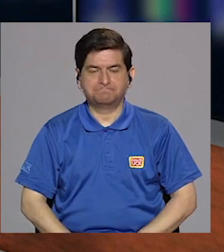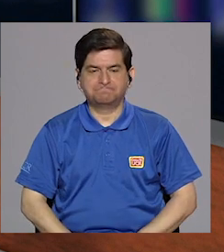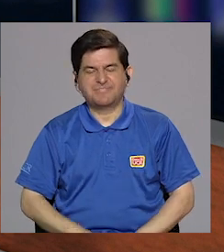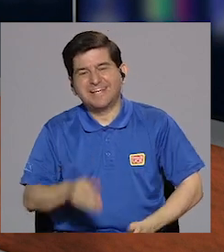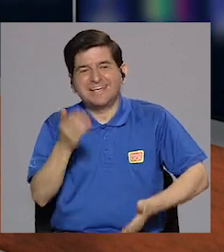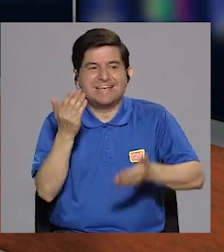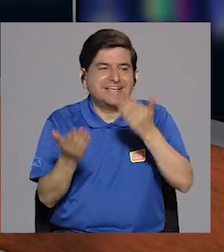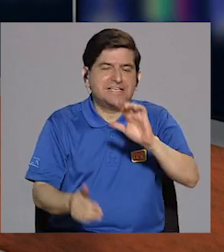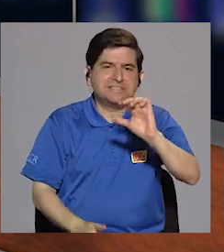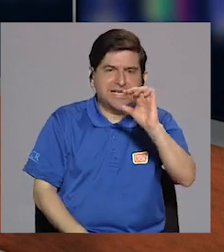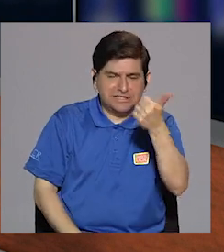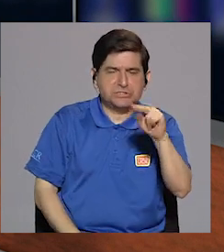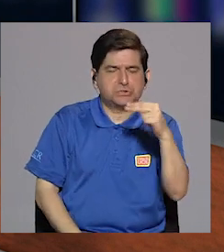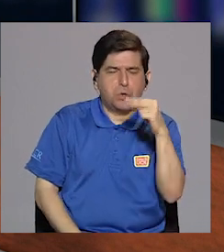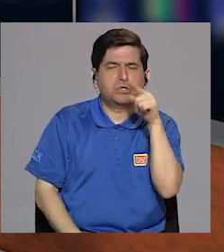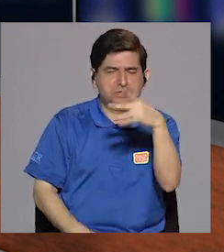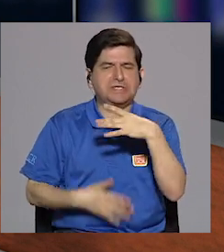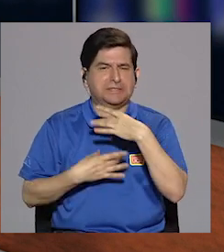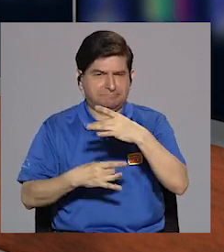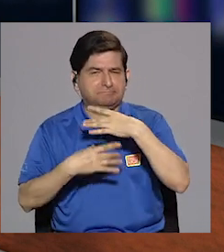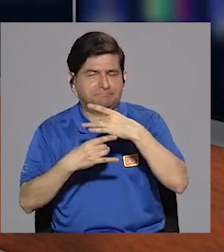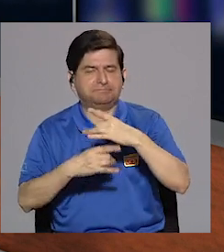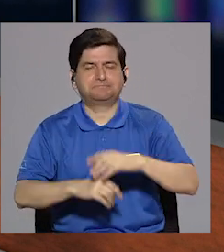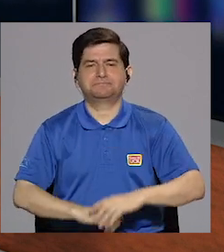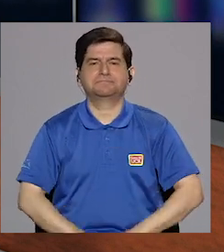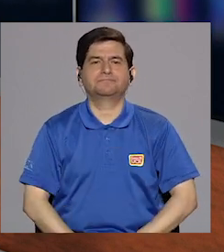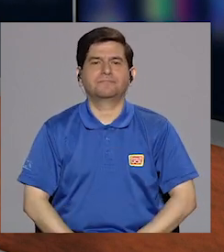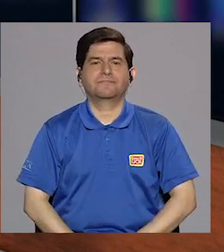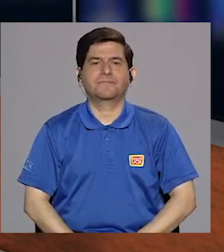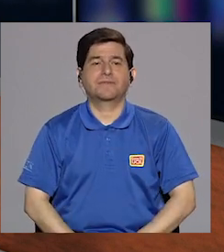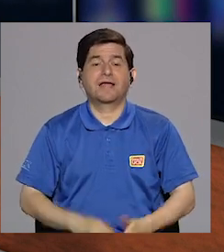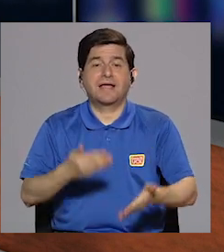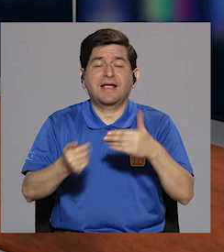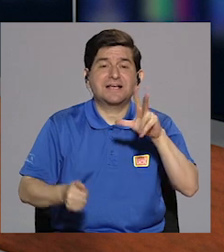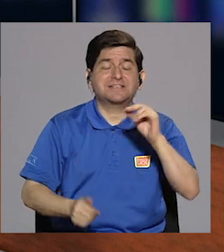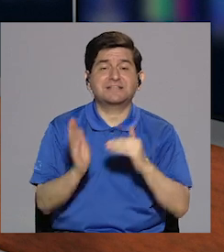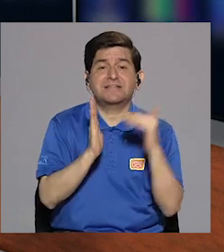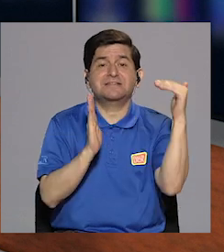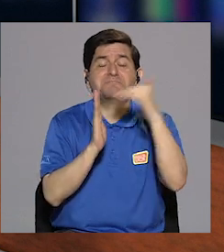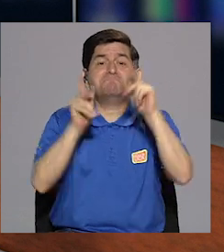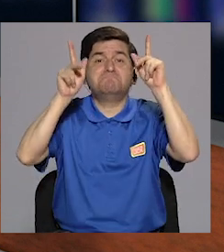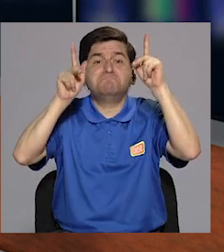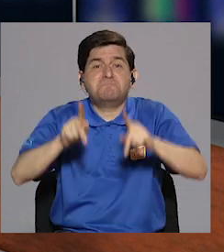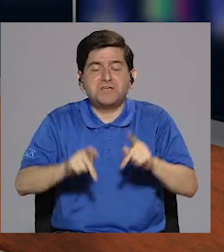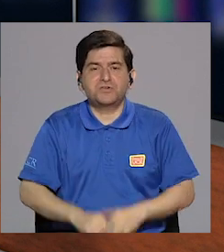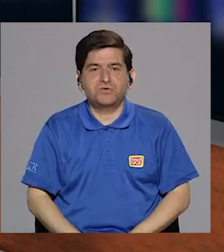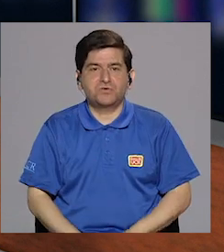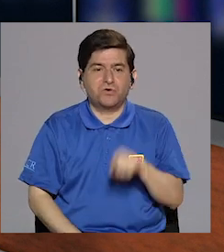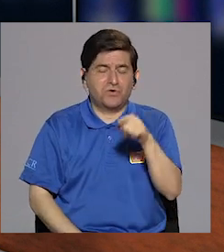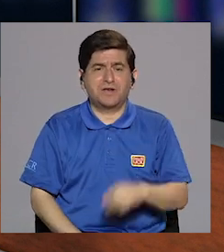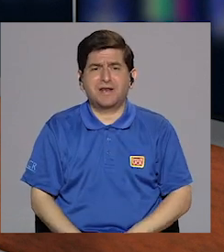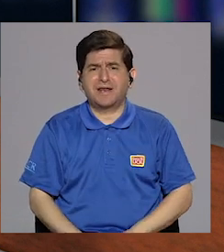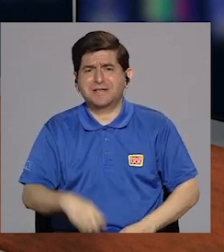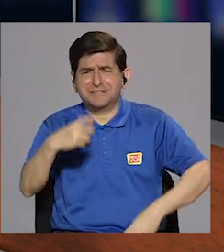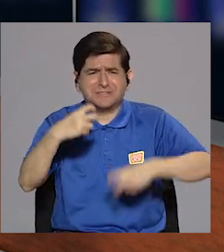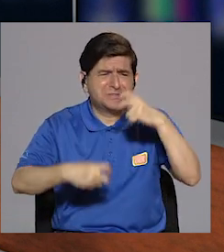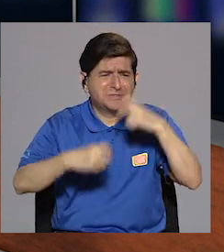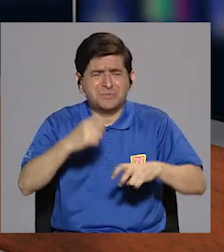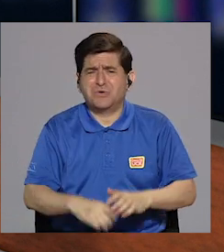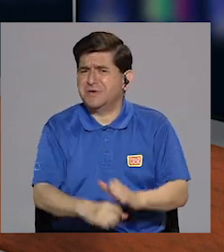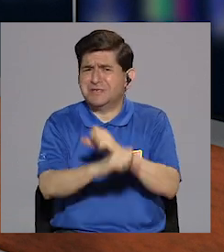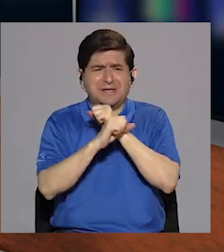esta otra le llame la atención. Cerca de 30 millones de personas se enfrentan a graves niveles de